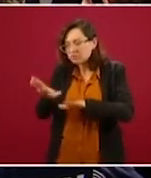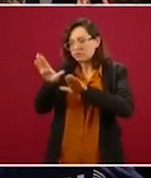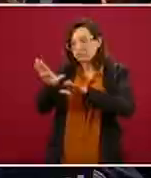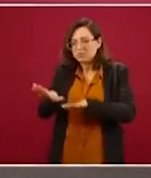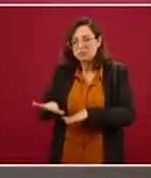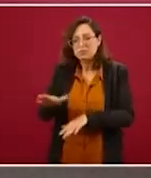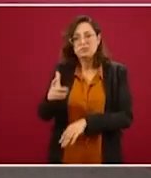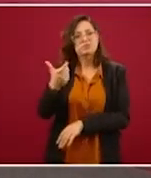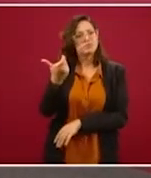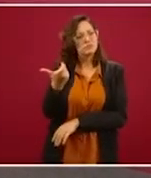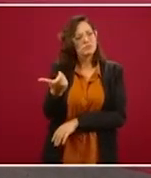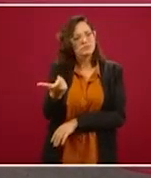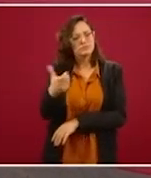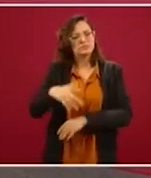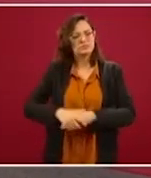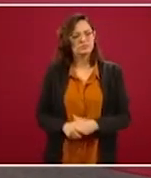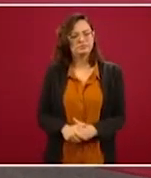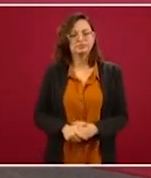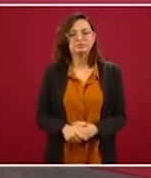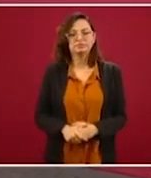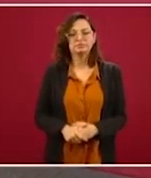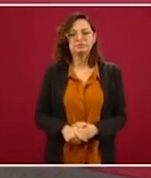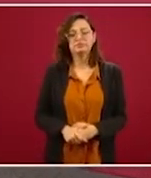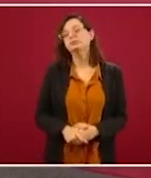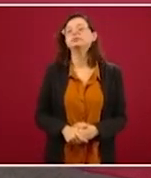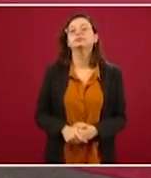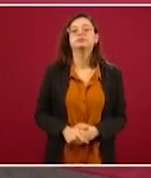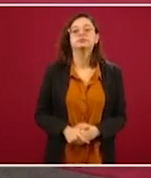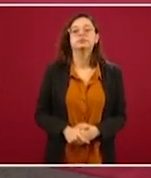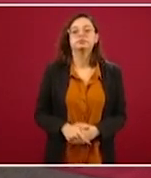como les dijo Hidalgo a los